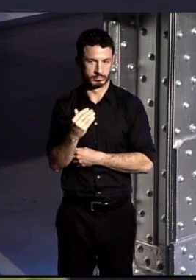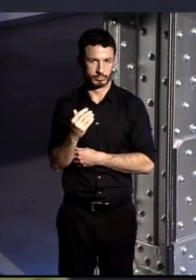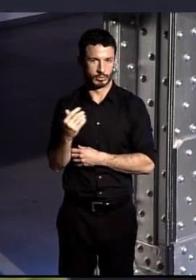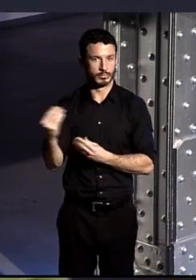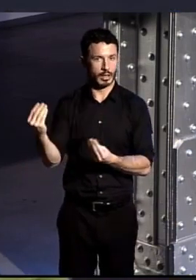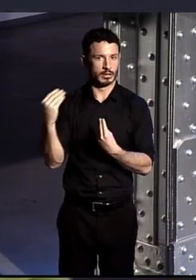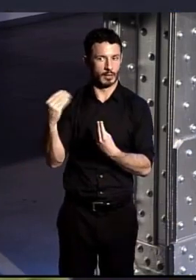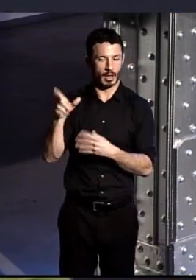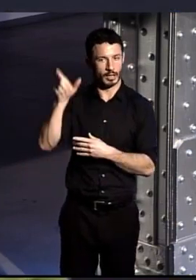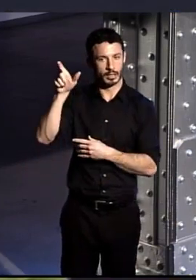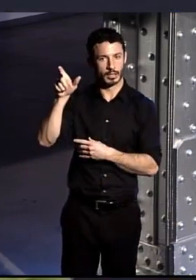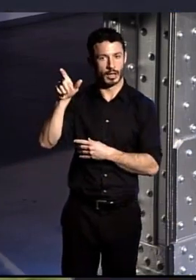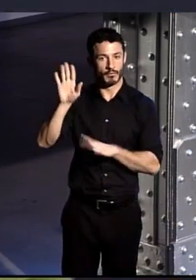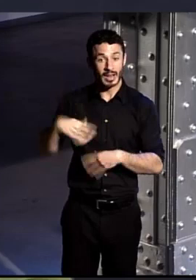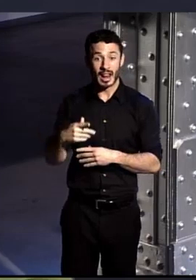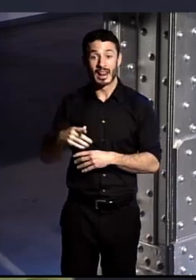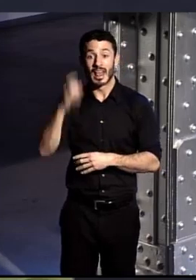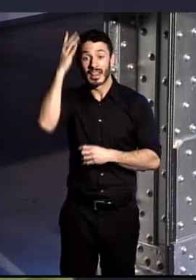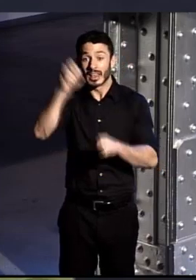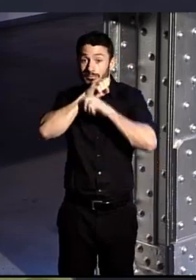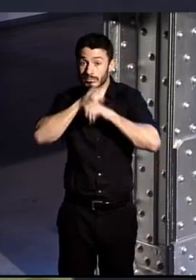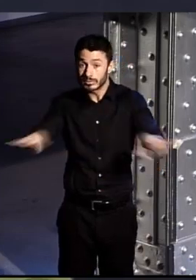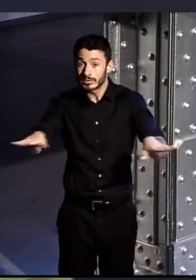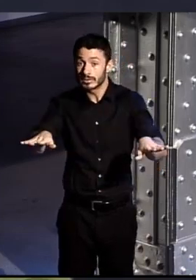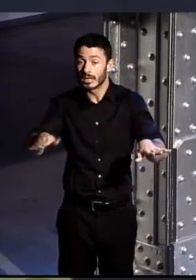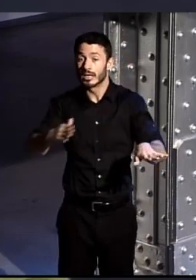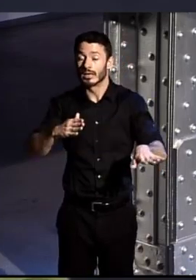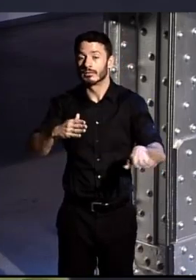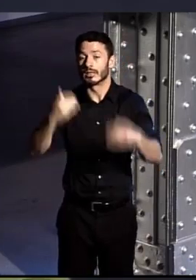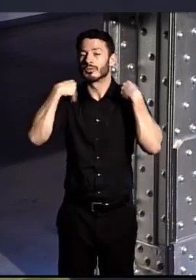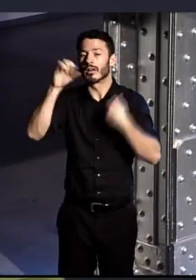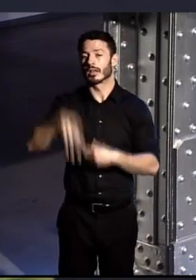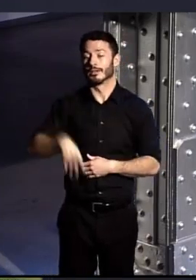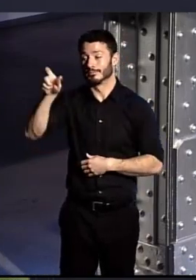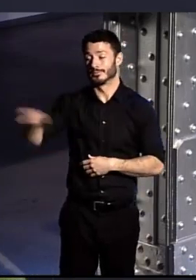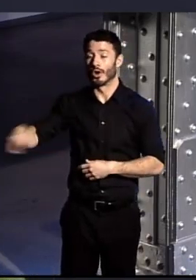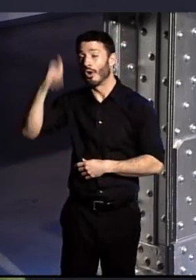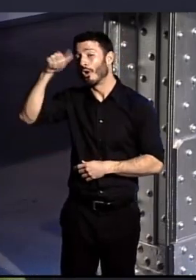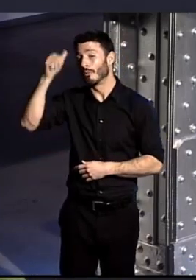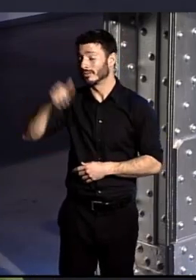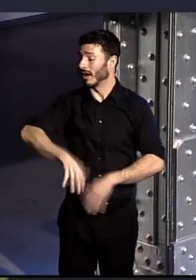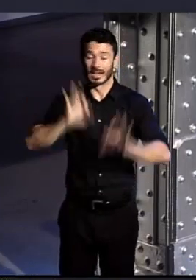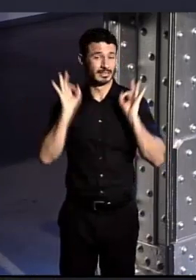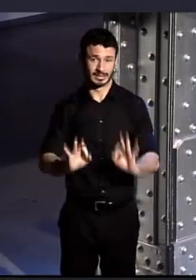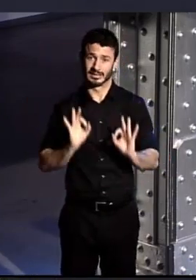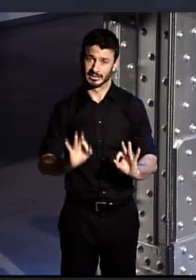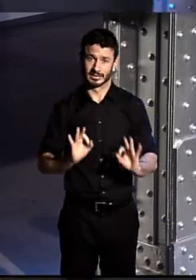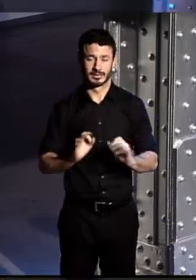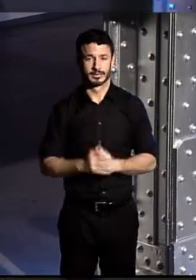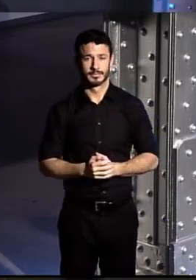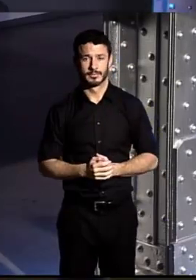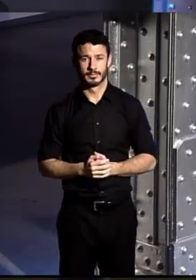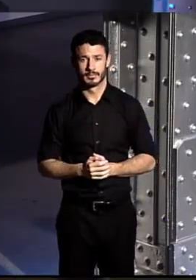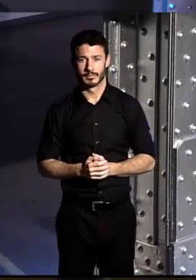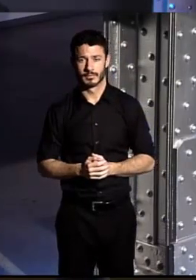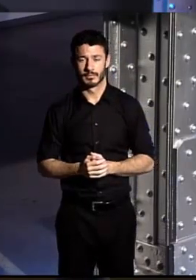quien asienta las ideas que se difunden son los hombres. Sí. Y eso es así. Y yo también. Eso es así. Porque